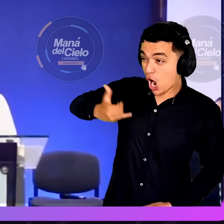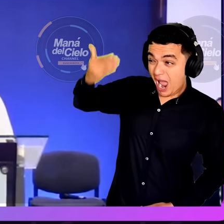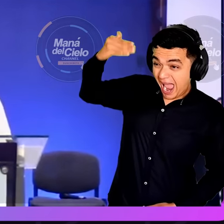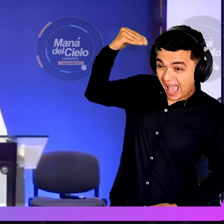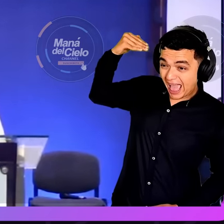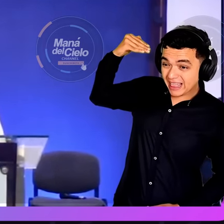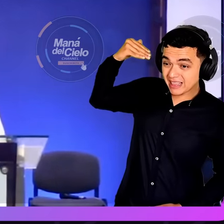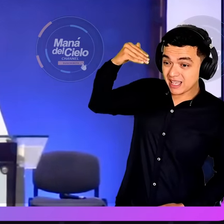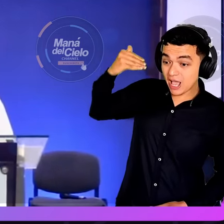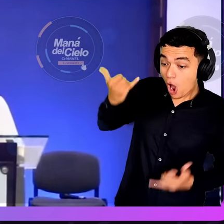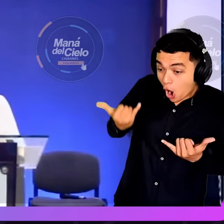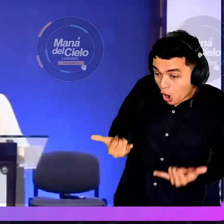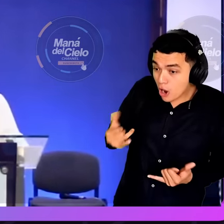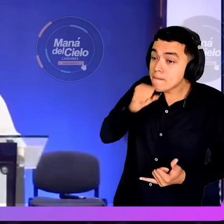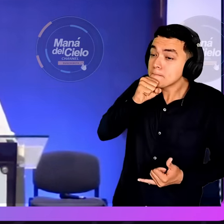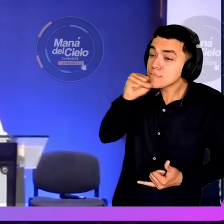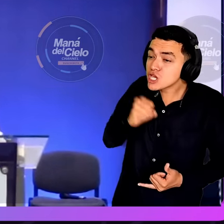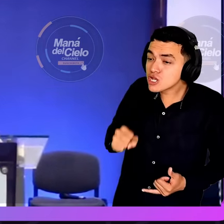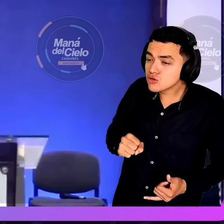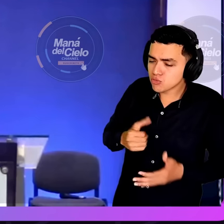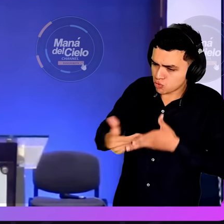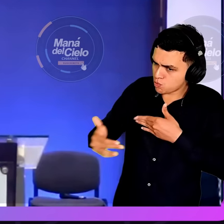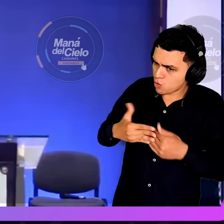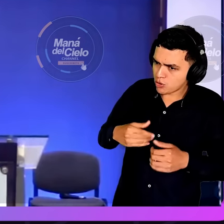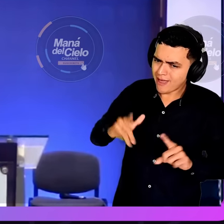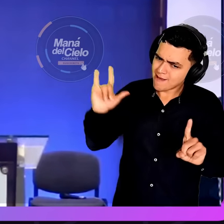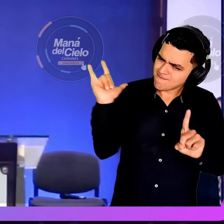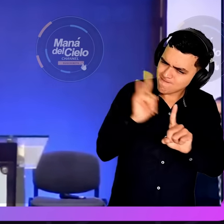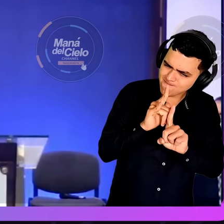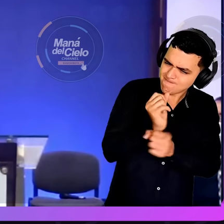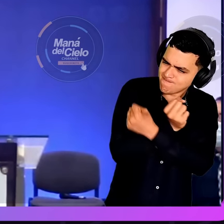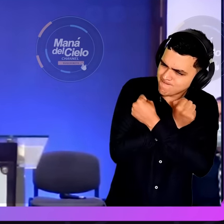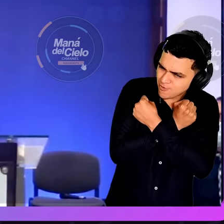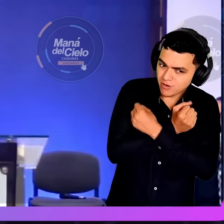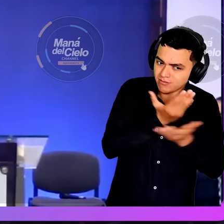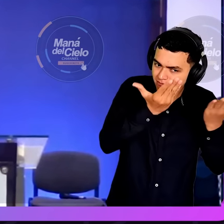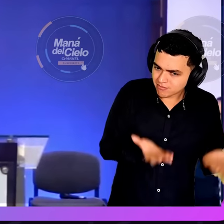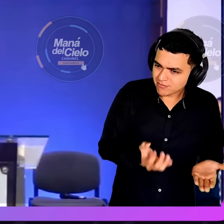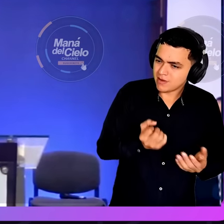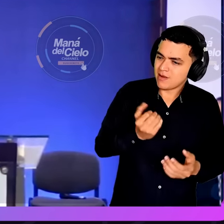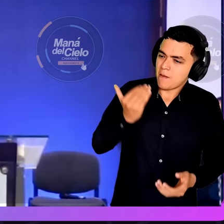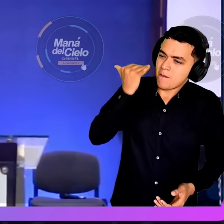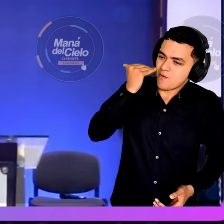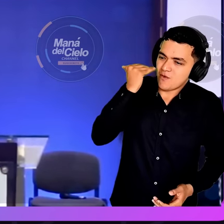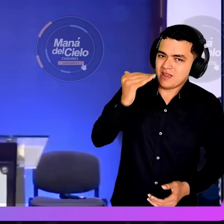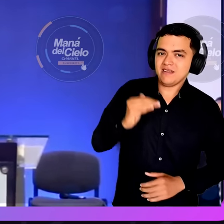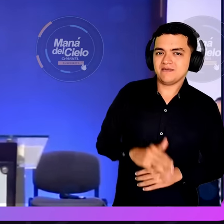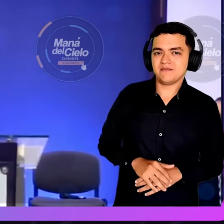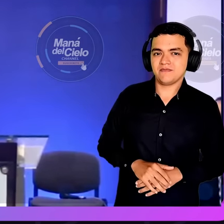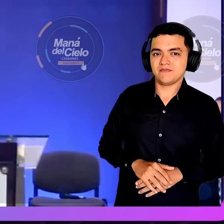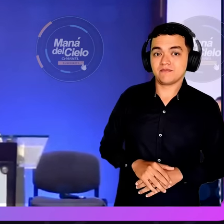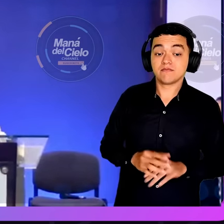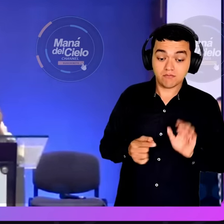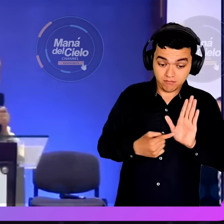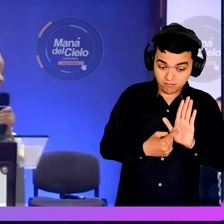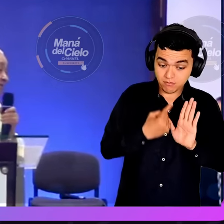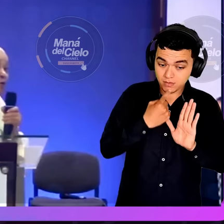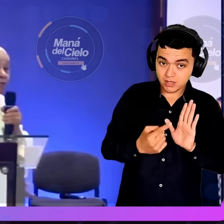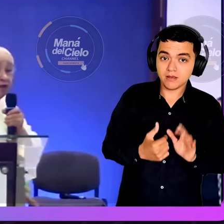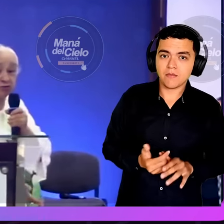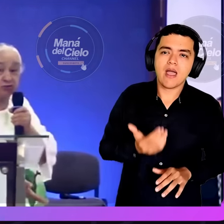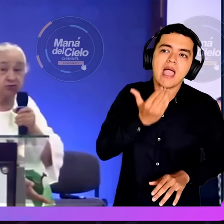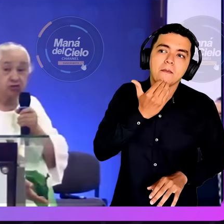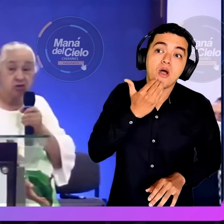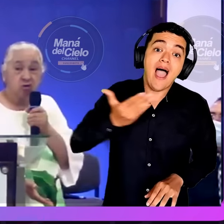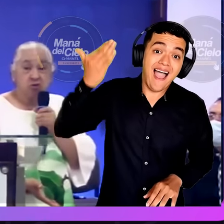ya, nos dice a la gente mayor, dice: alégrate, le dice al hombre, alégrate con la mujer de tu juventud. Eso quiere decir que ya nos dices a